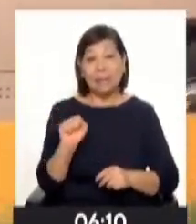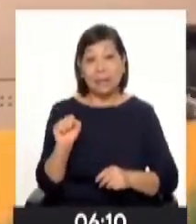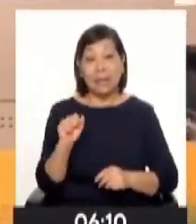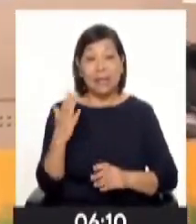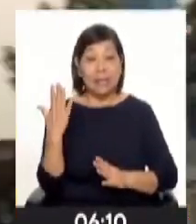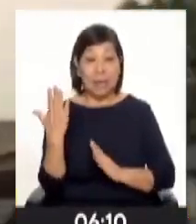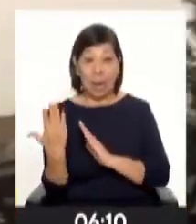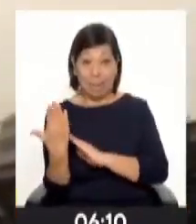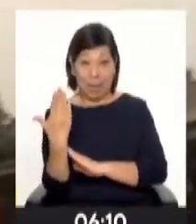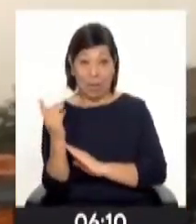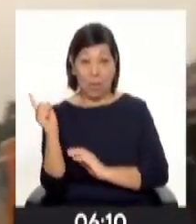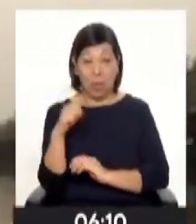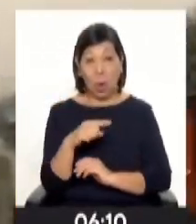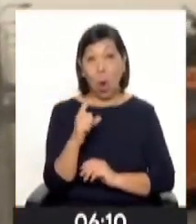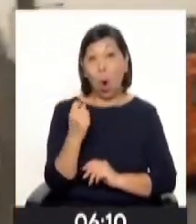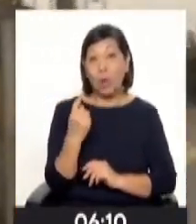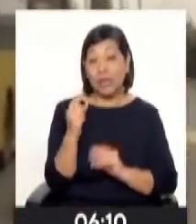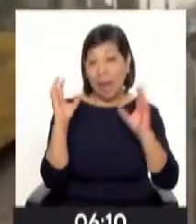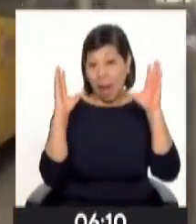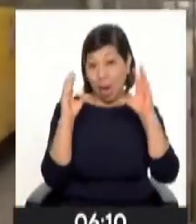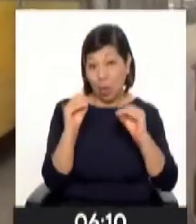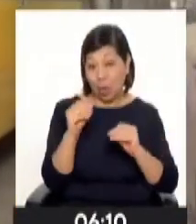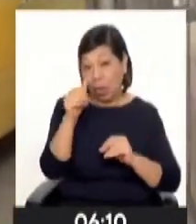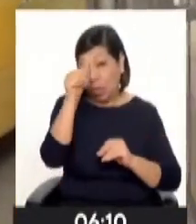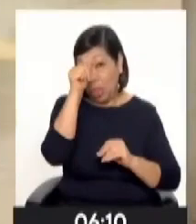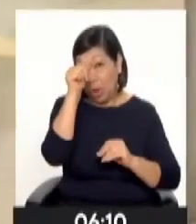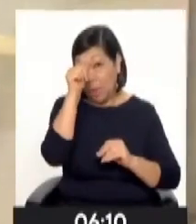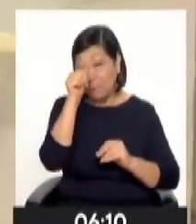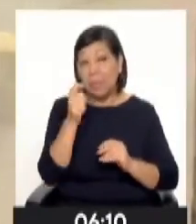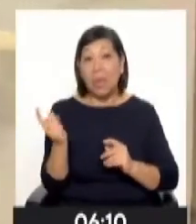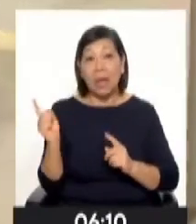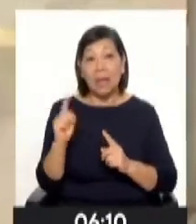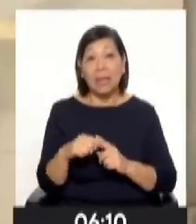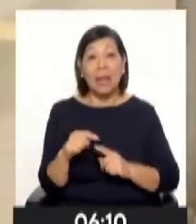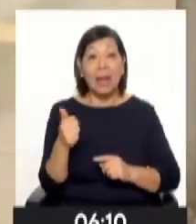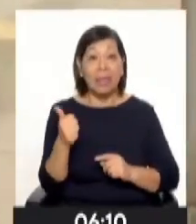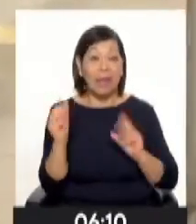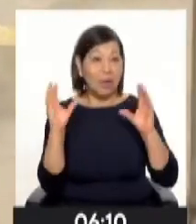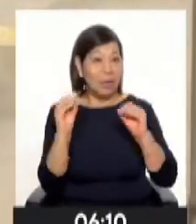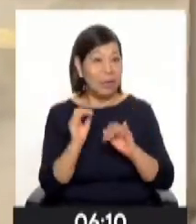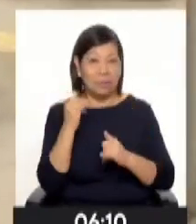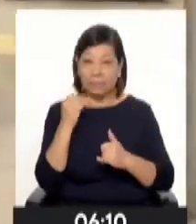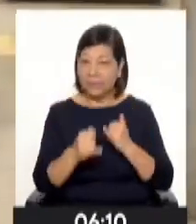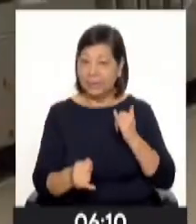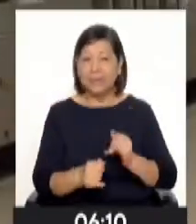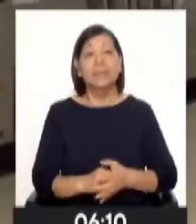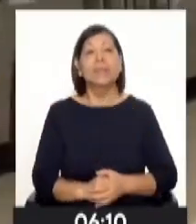de 5 de la mañana a 11 de la noche, y los domingos hasta las 10 de la noche.